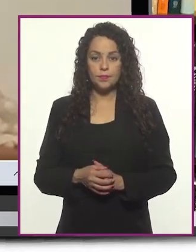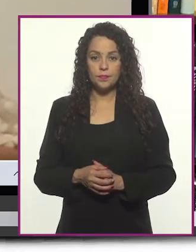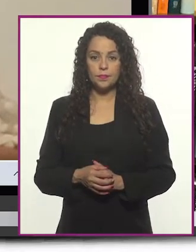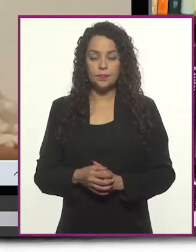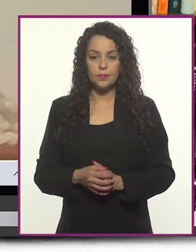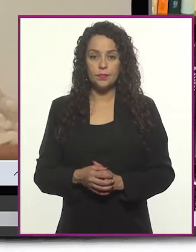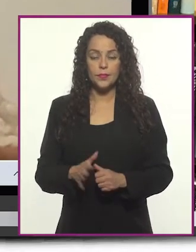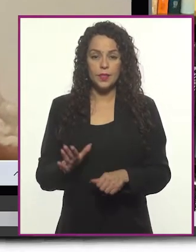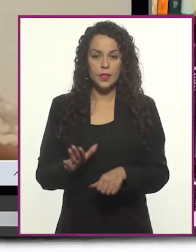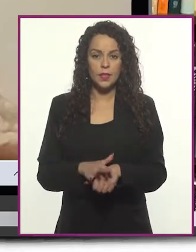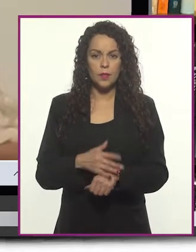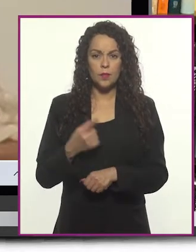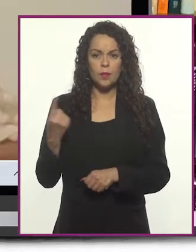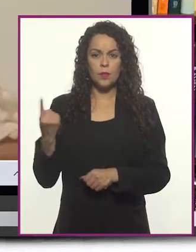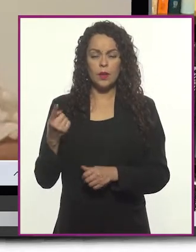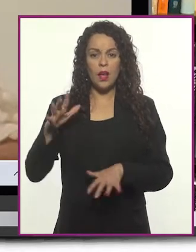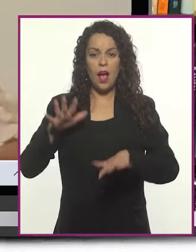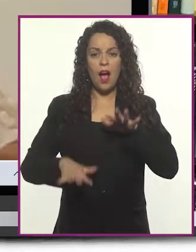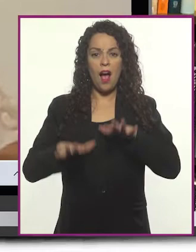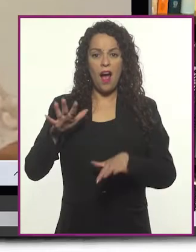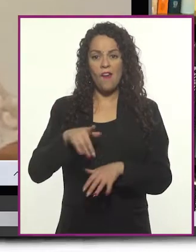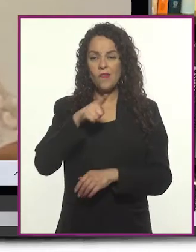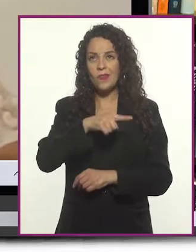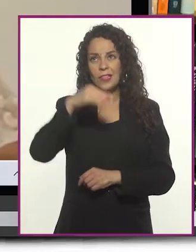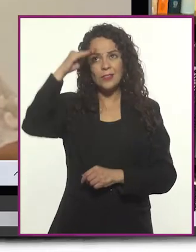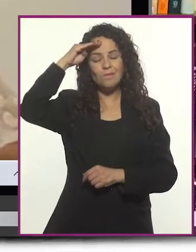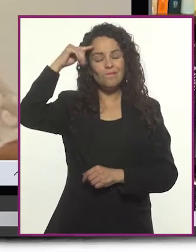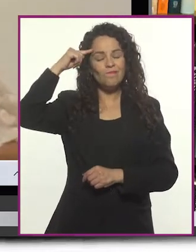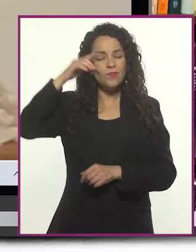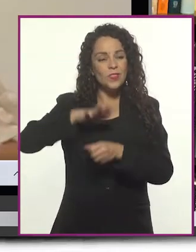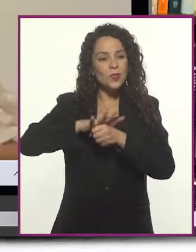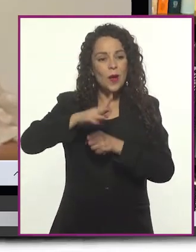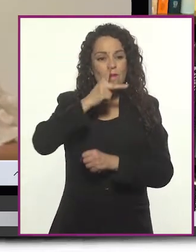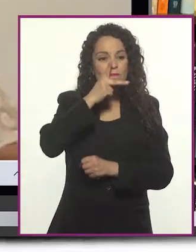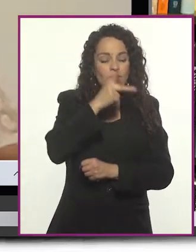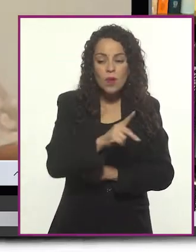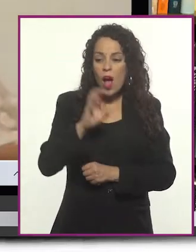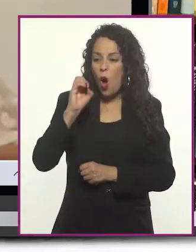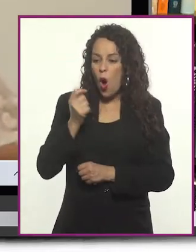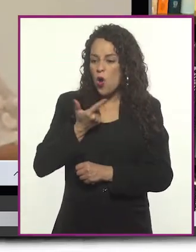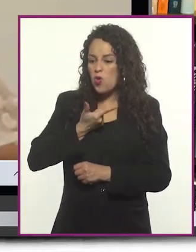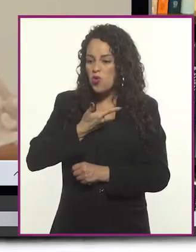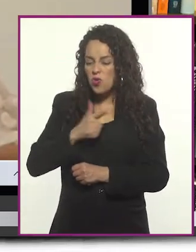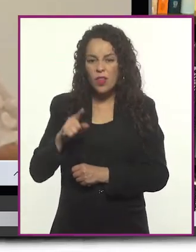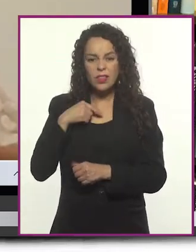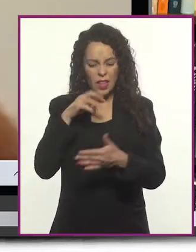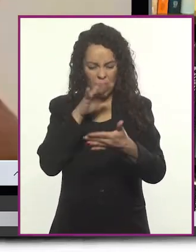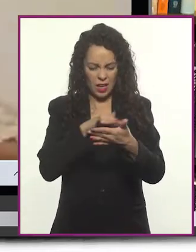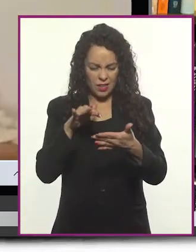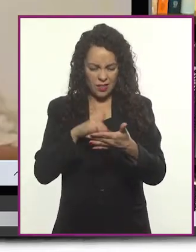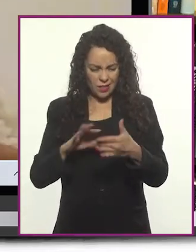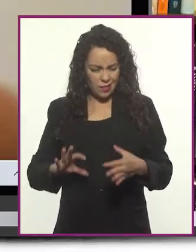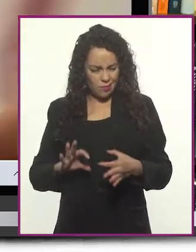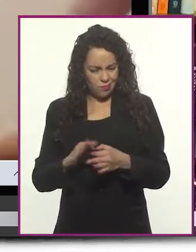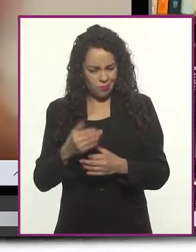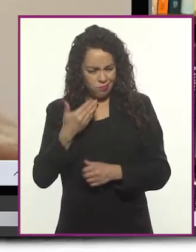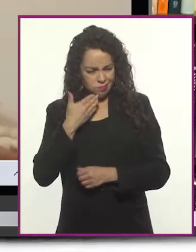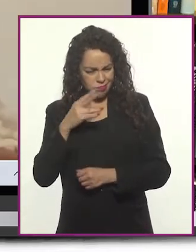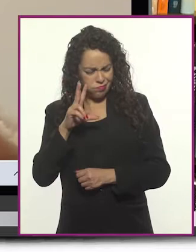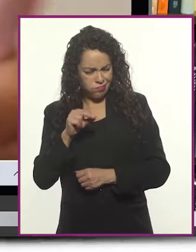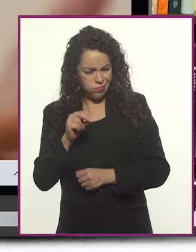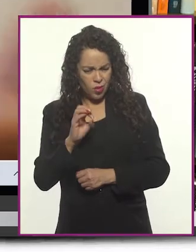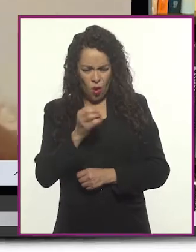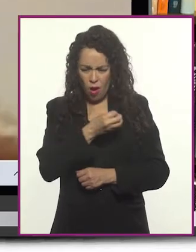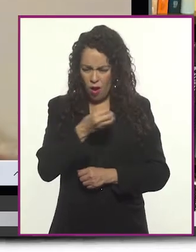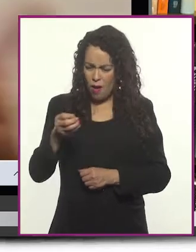cansado porque a veces no encuentras la palabra, a veces no te gusta el sonido o cómo fluyen